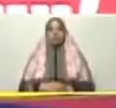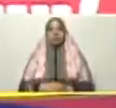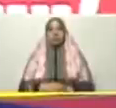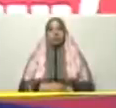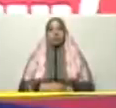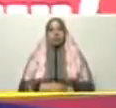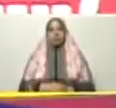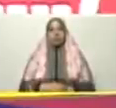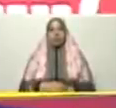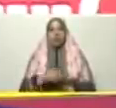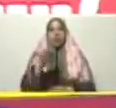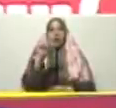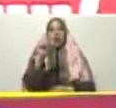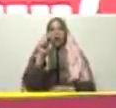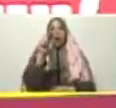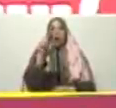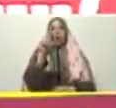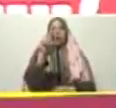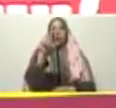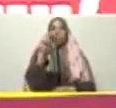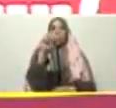aurora paredes